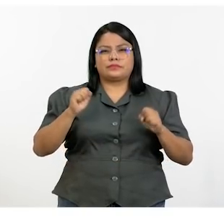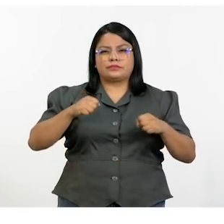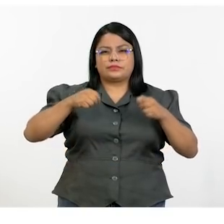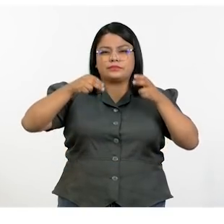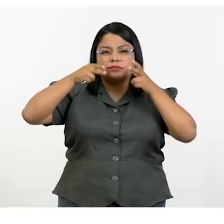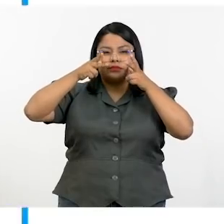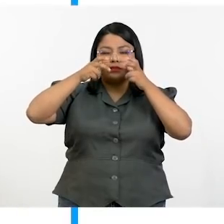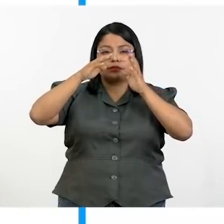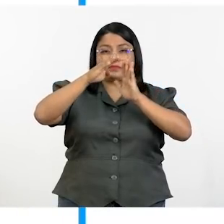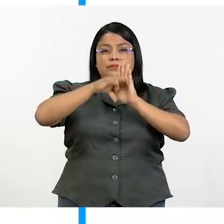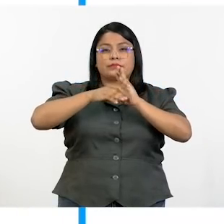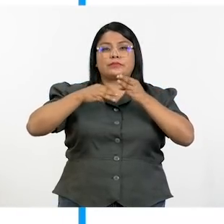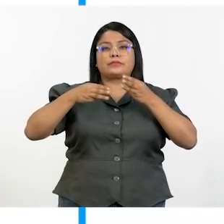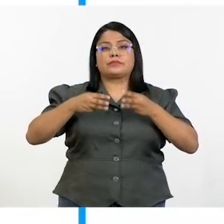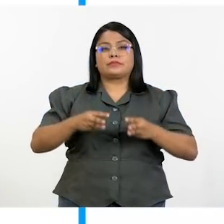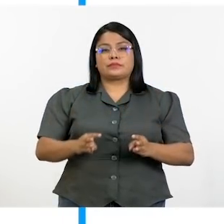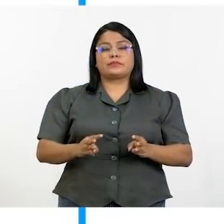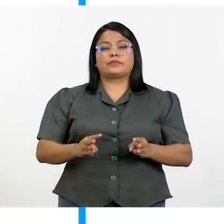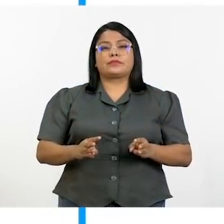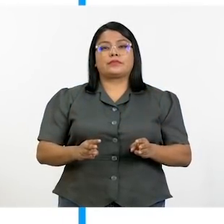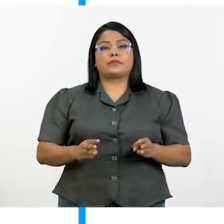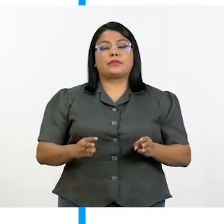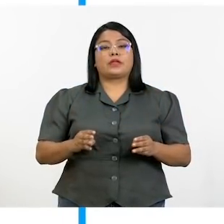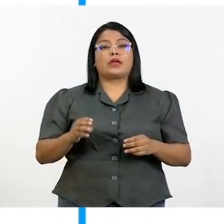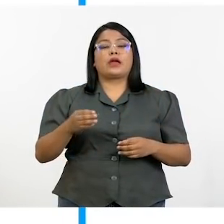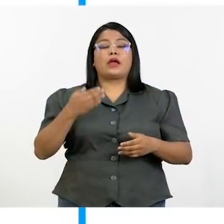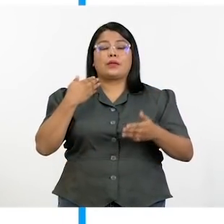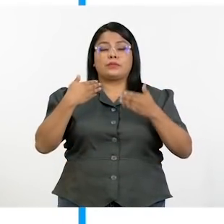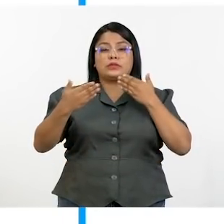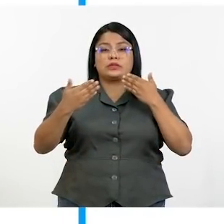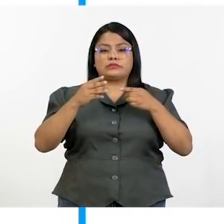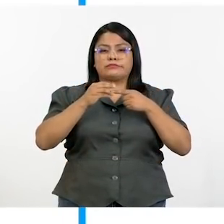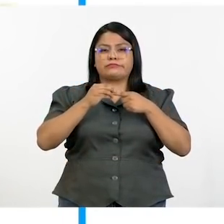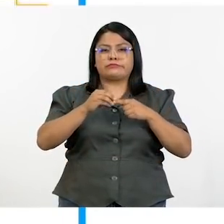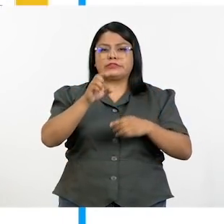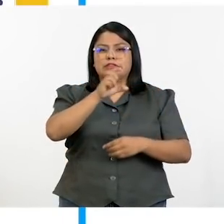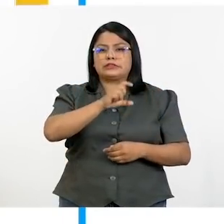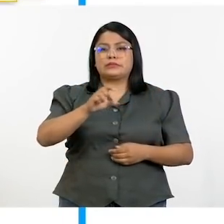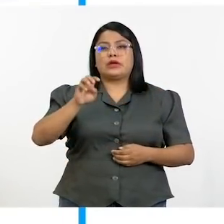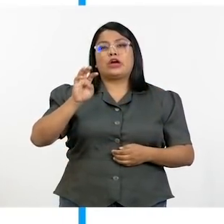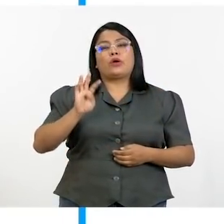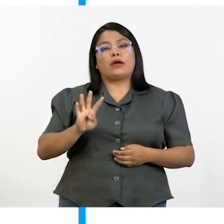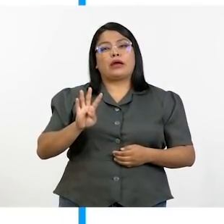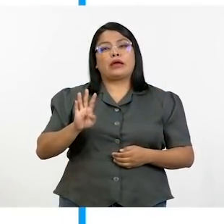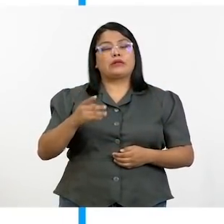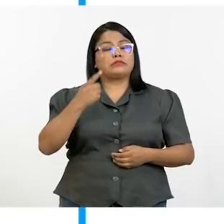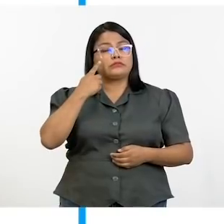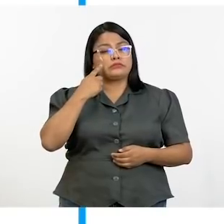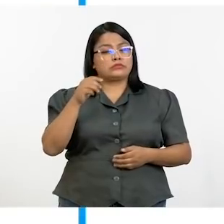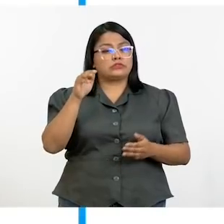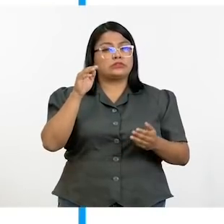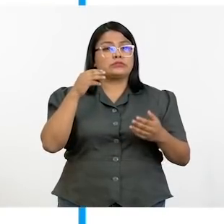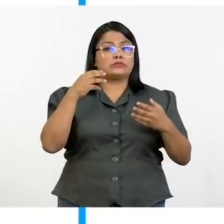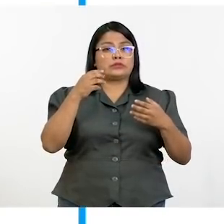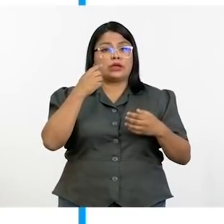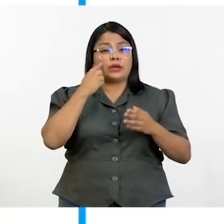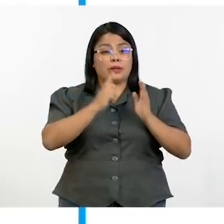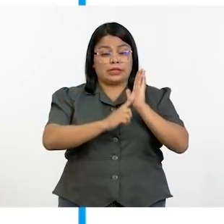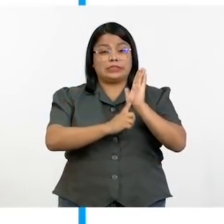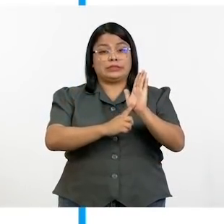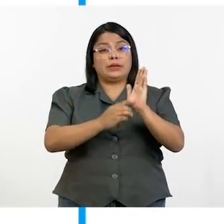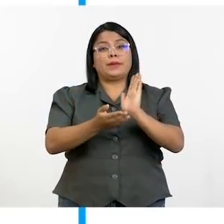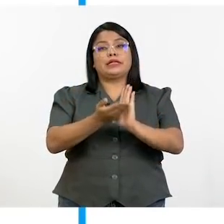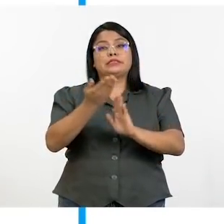podemos observar en la guía metodológica, en las orientaciones específicas de la semana 4, se encuentran las sugerencias para